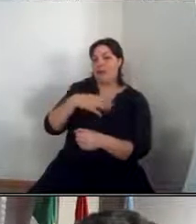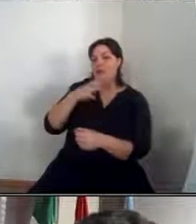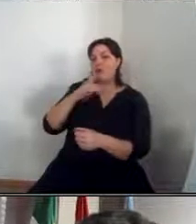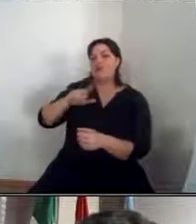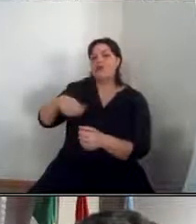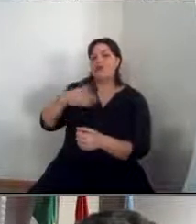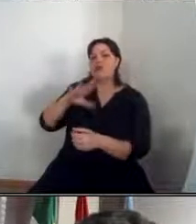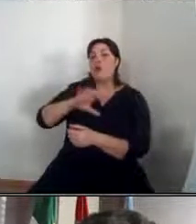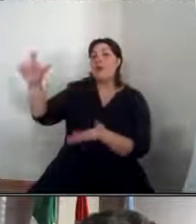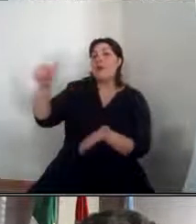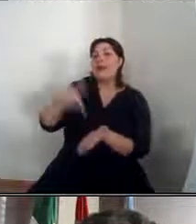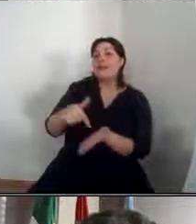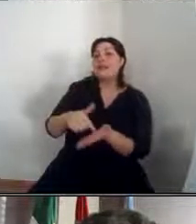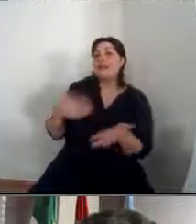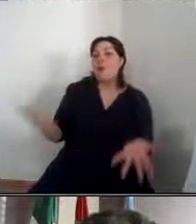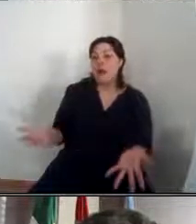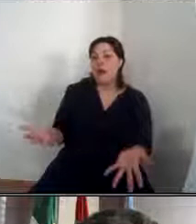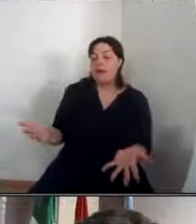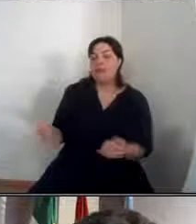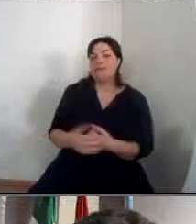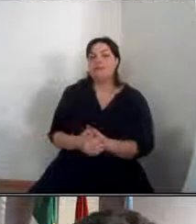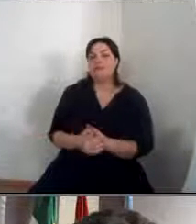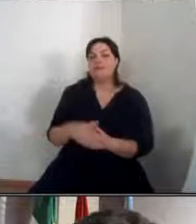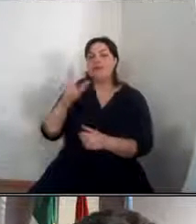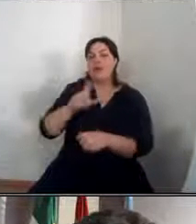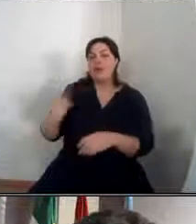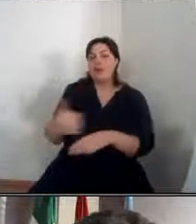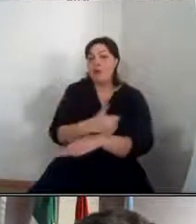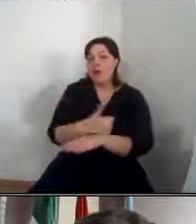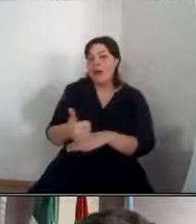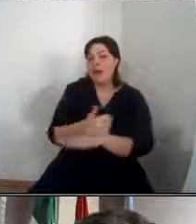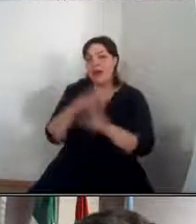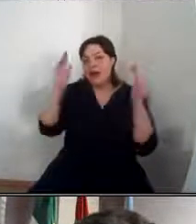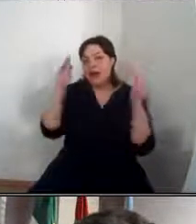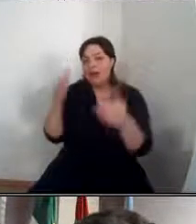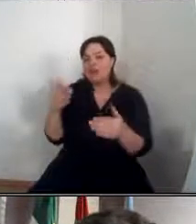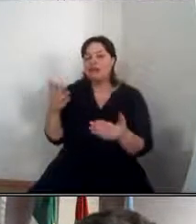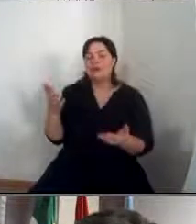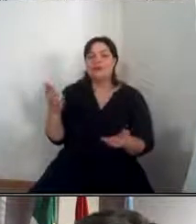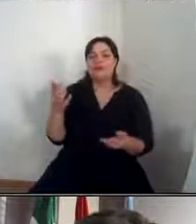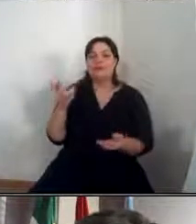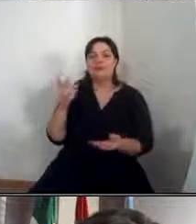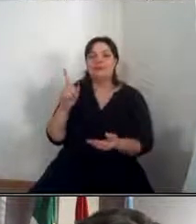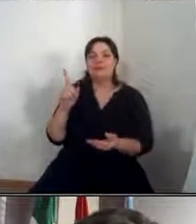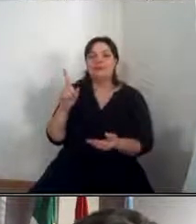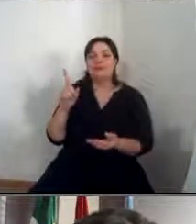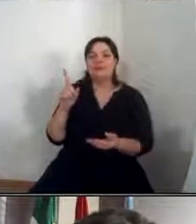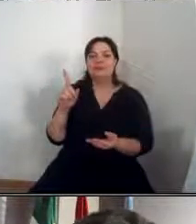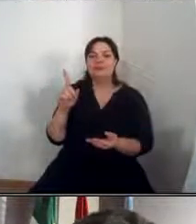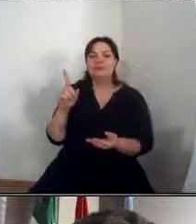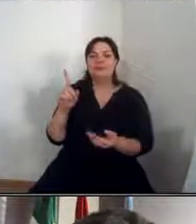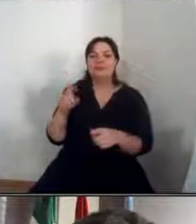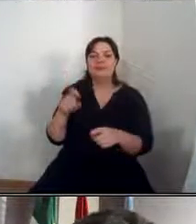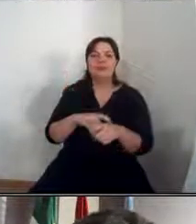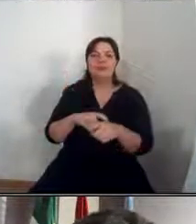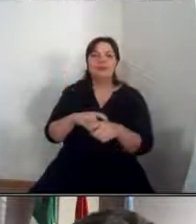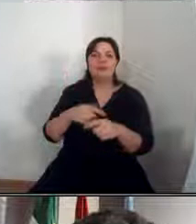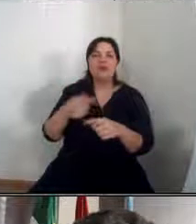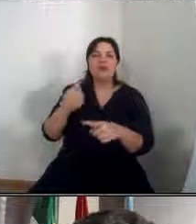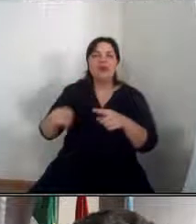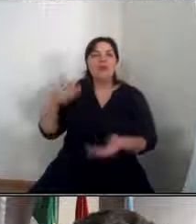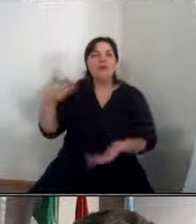Europa que esté cerca de todos los ciudadanos, que no abra lo que son brechas de todo tipo, porque